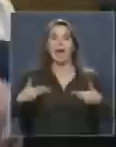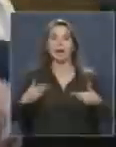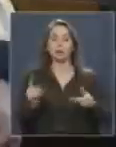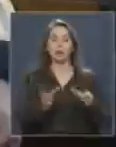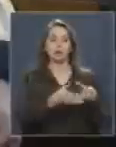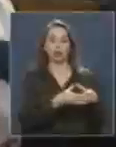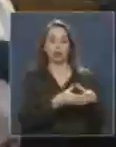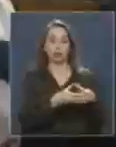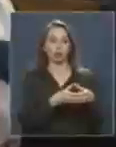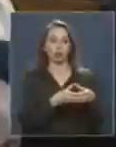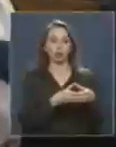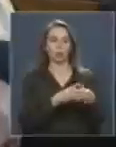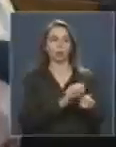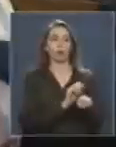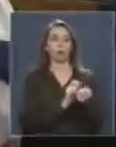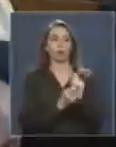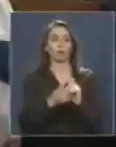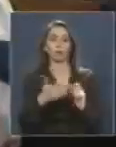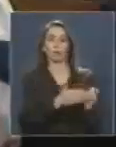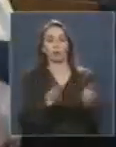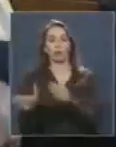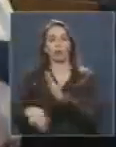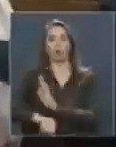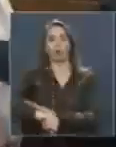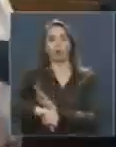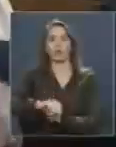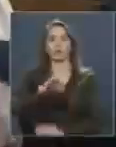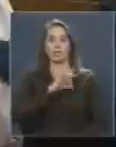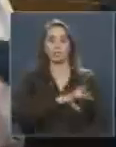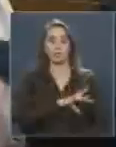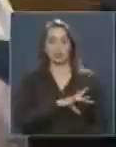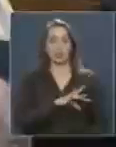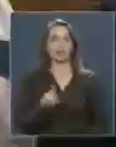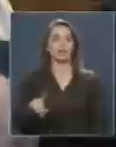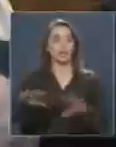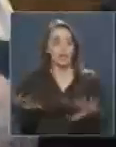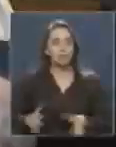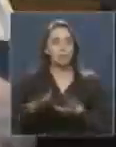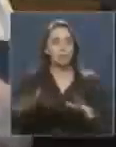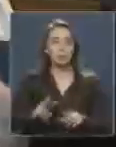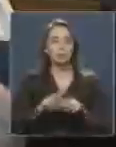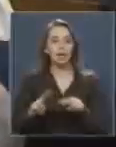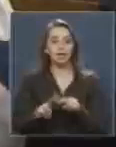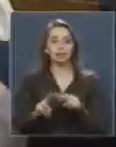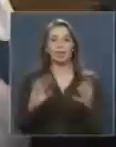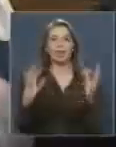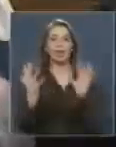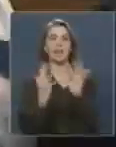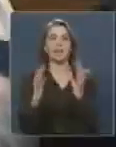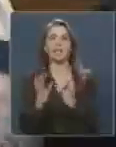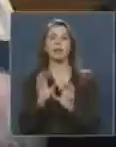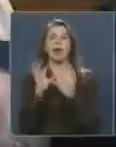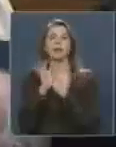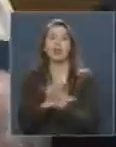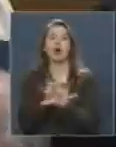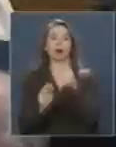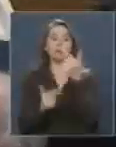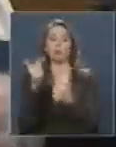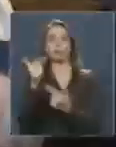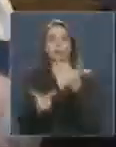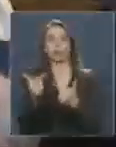sector jibarizado y extremo de la derecha chilena que se ha empeñado en generar un clima de odiosidad